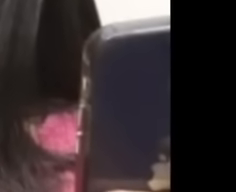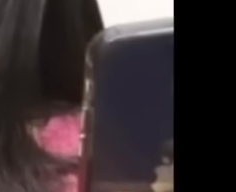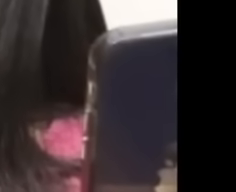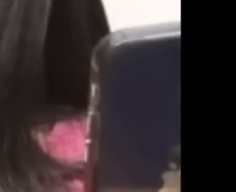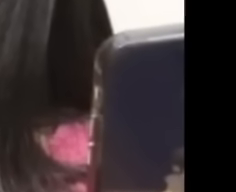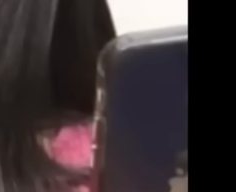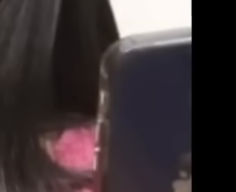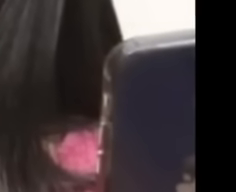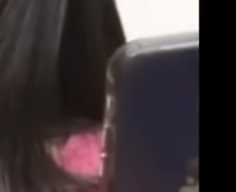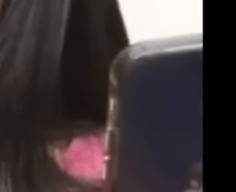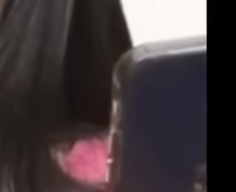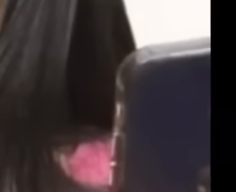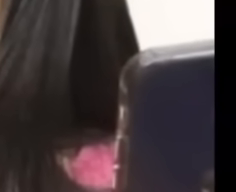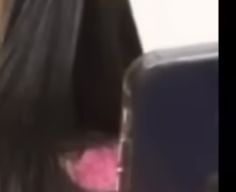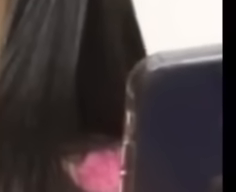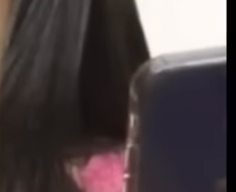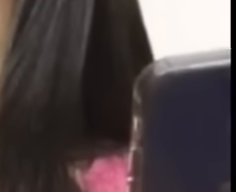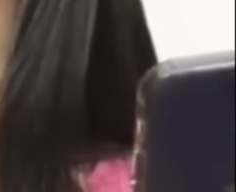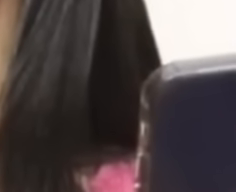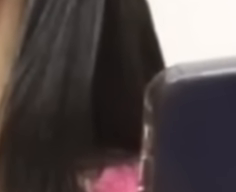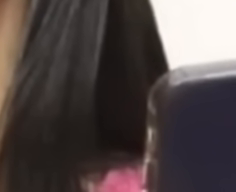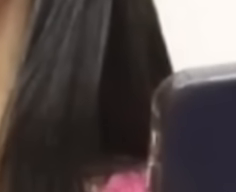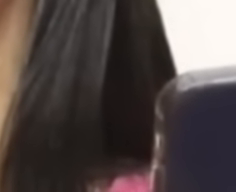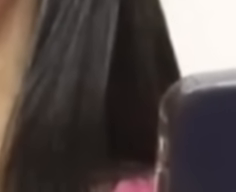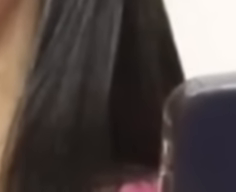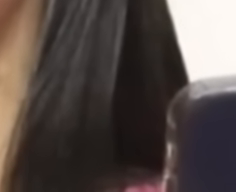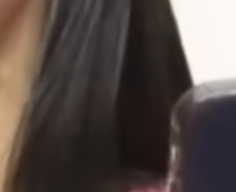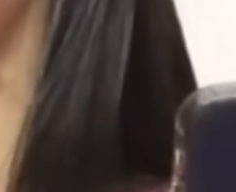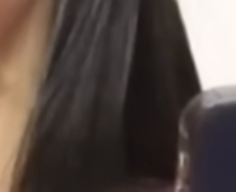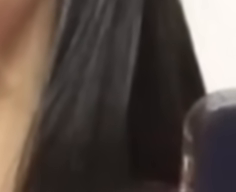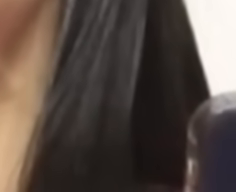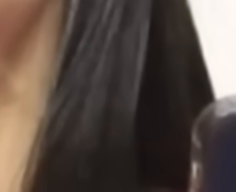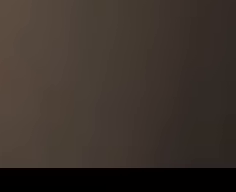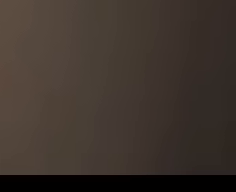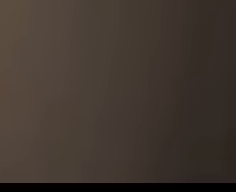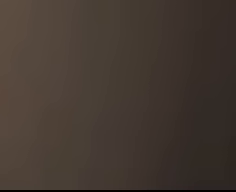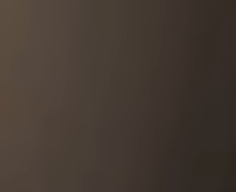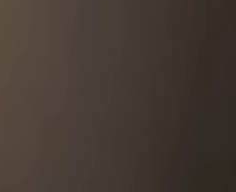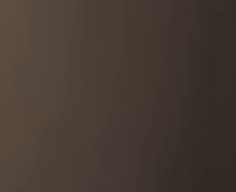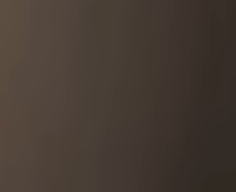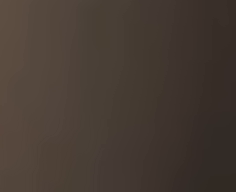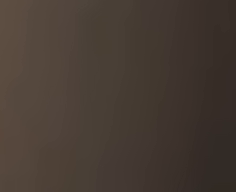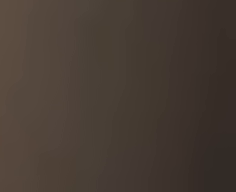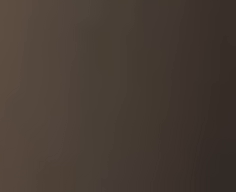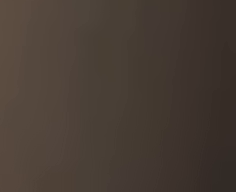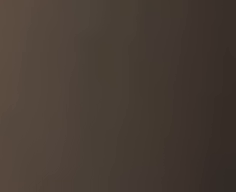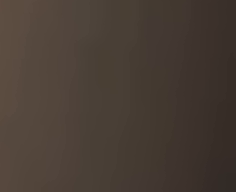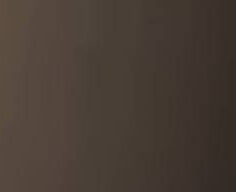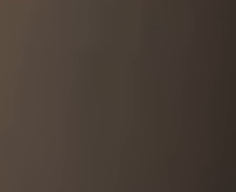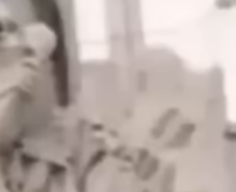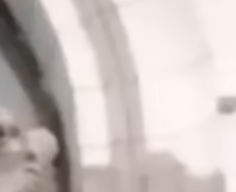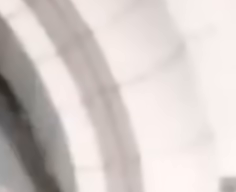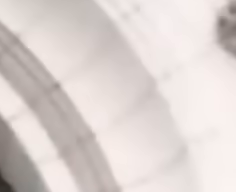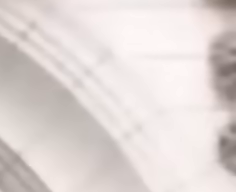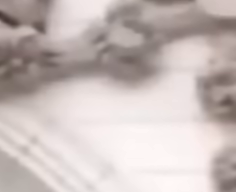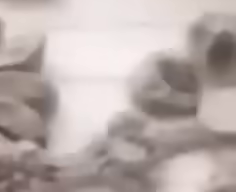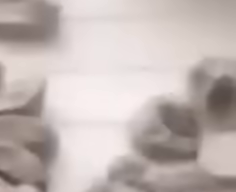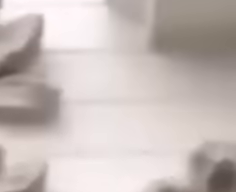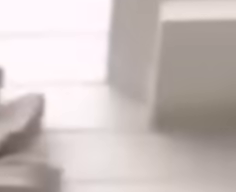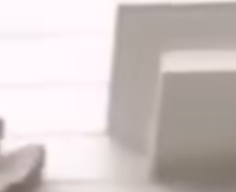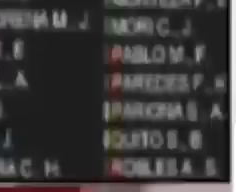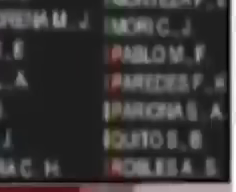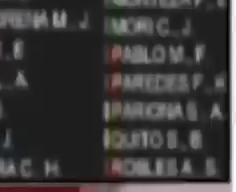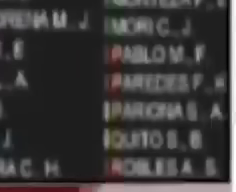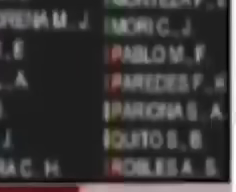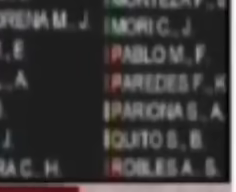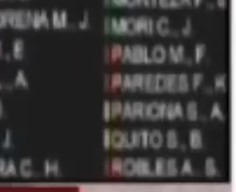Esta es una buena noticia. Susel, Sigrid y los caviares lloran. El Congreso